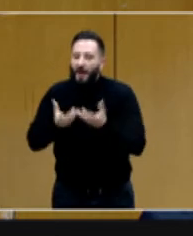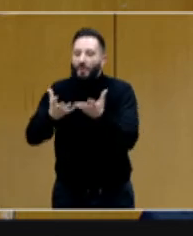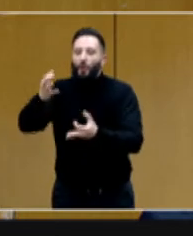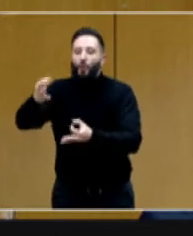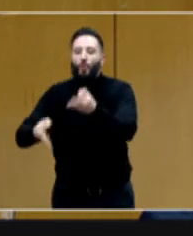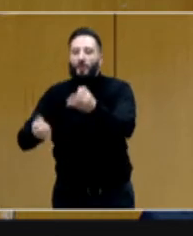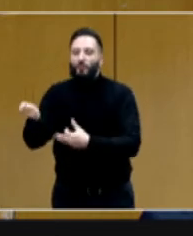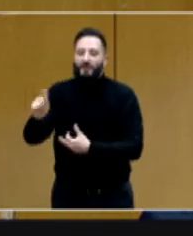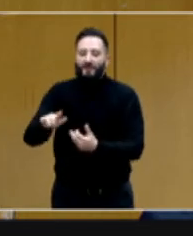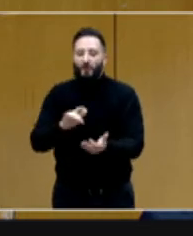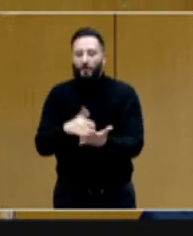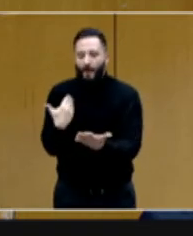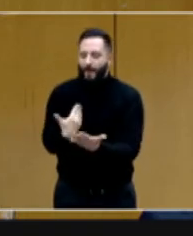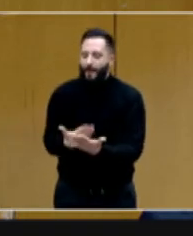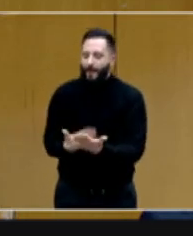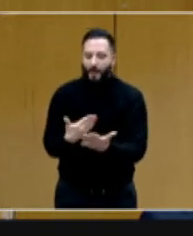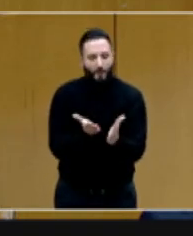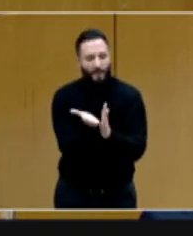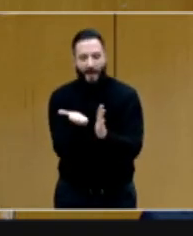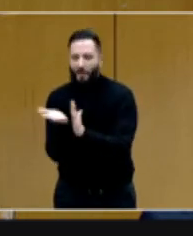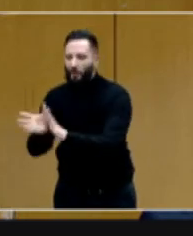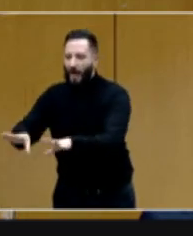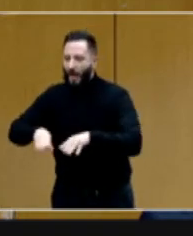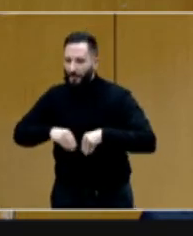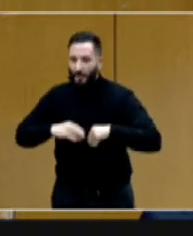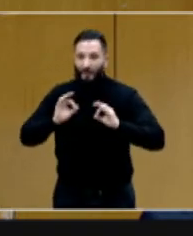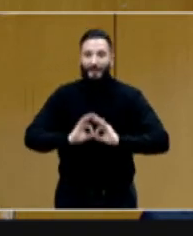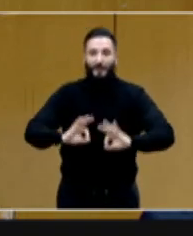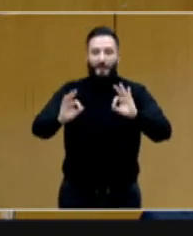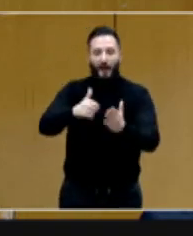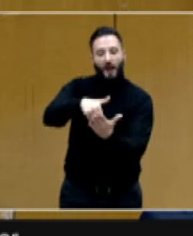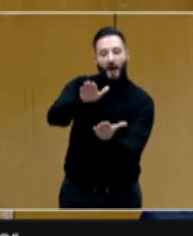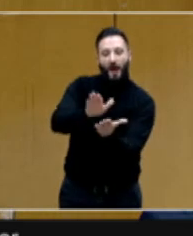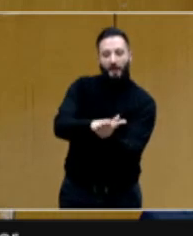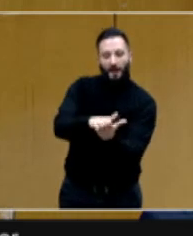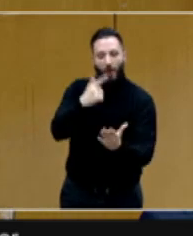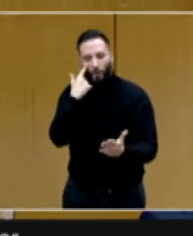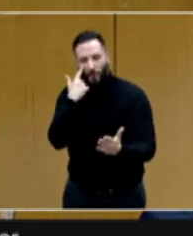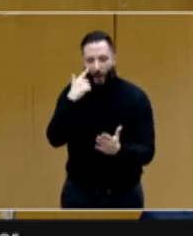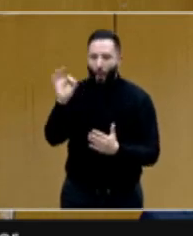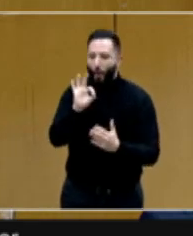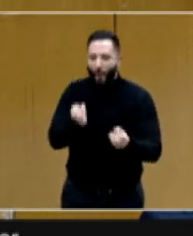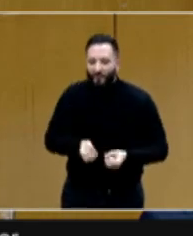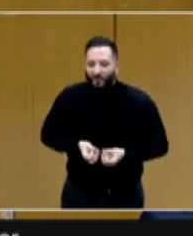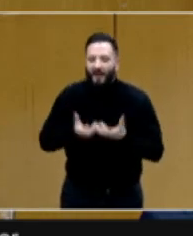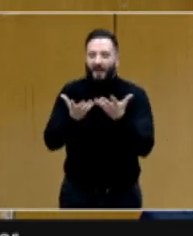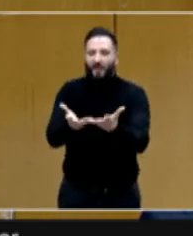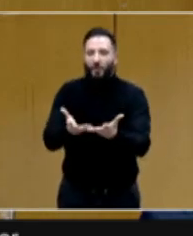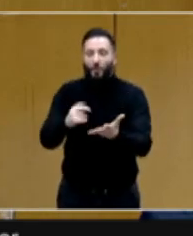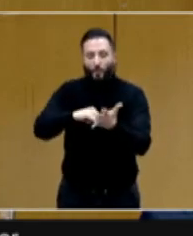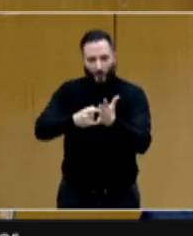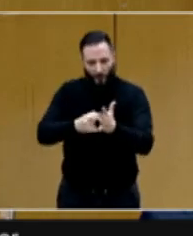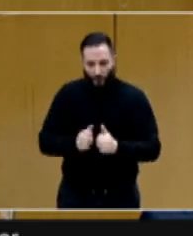por cualquiera de los medios admitidos en derecho especialmente por acta en autoridad o declaración de junta de parientes y respecto a la